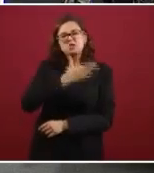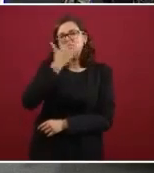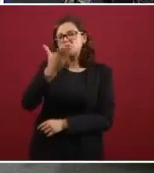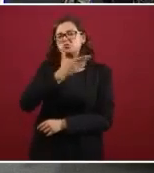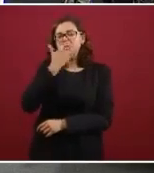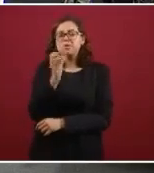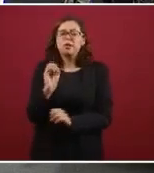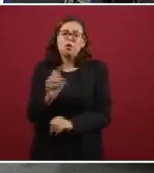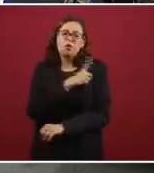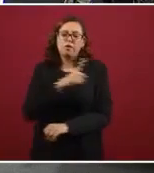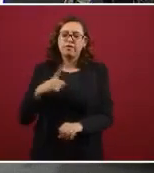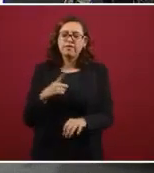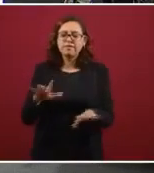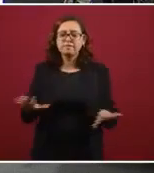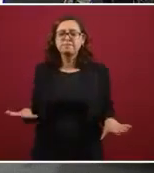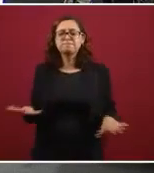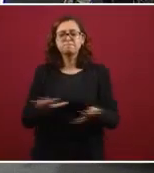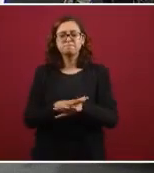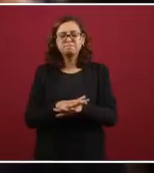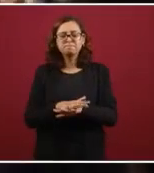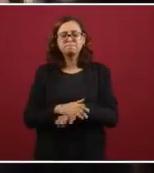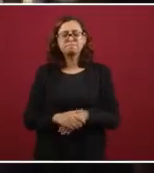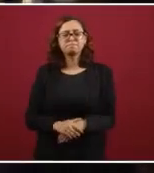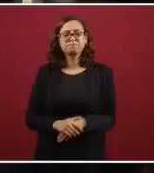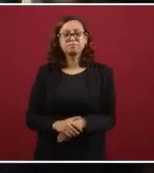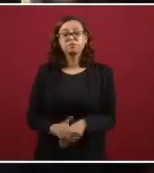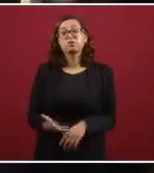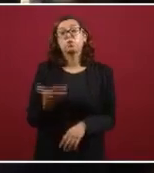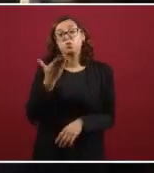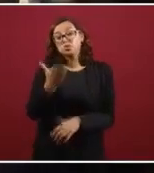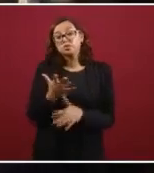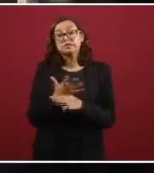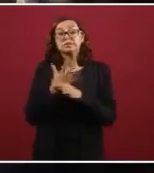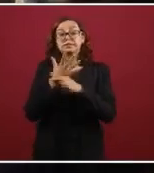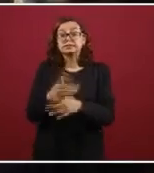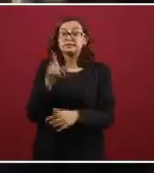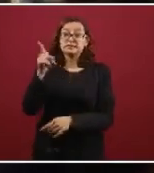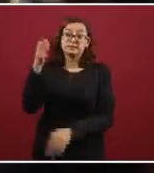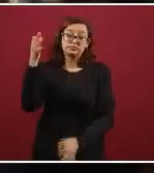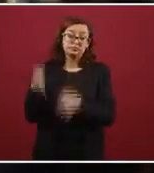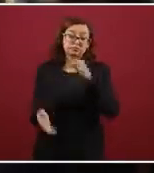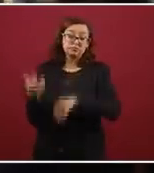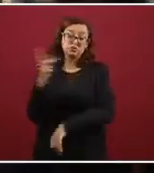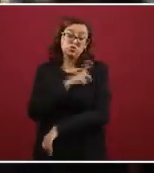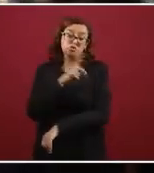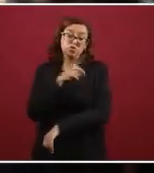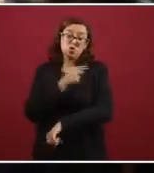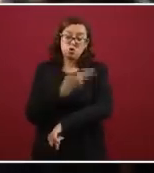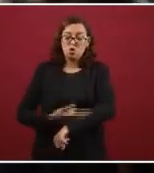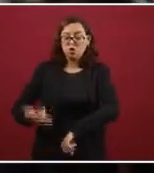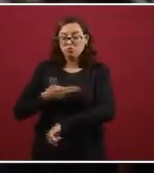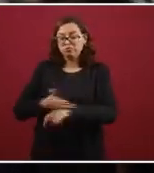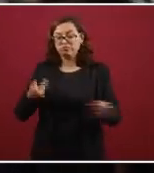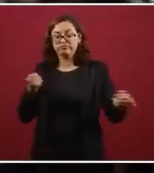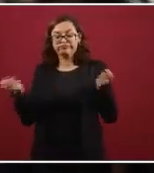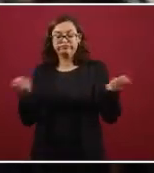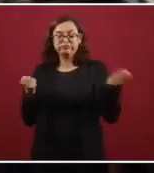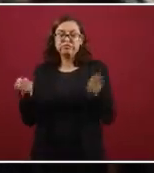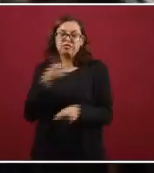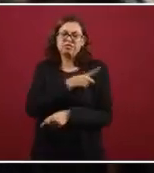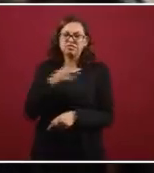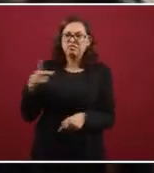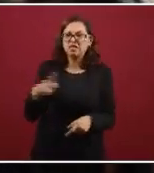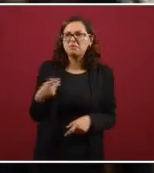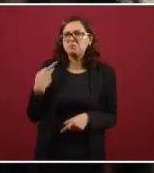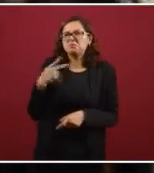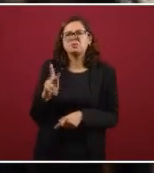debe cambiar. Usted ha dicho que el Poder Judicial debe regularse solo, pero se está viendo que no es así. Sigue